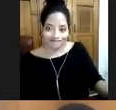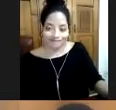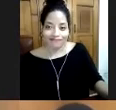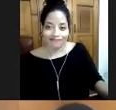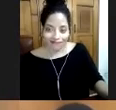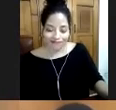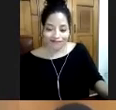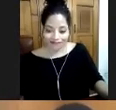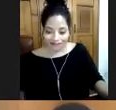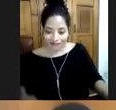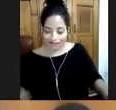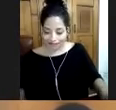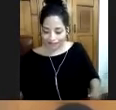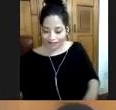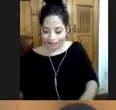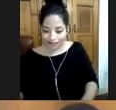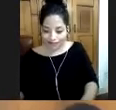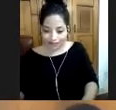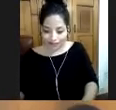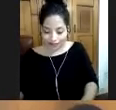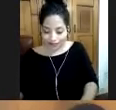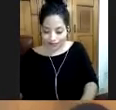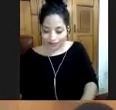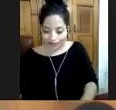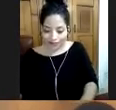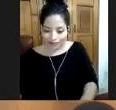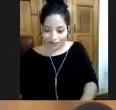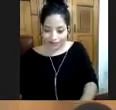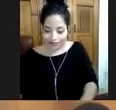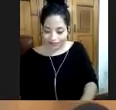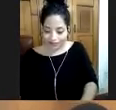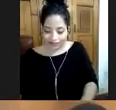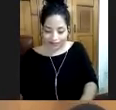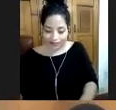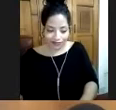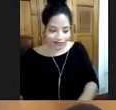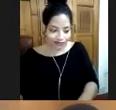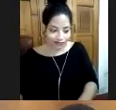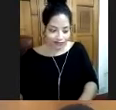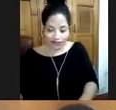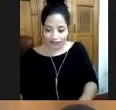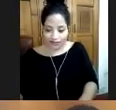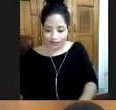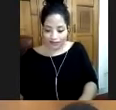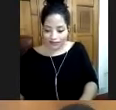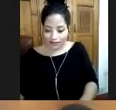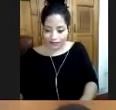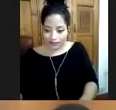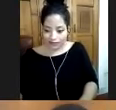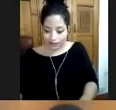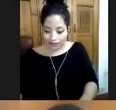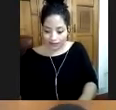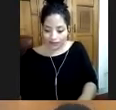diarias. Y es una de las situaciones que nosotros tenemos que enfrentar esos retos con nuestros